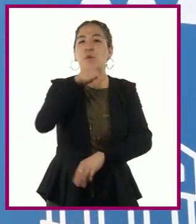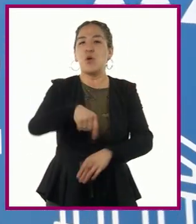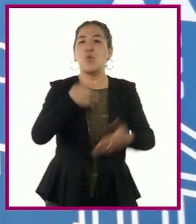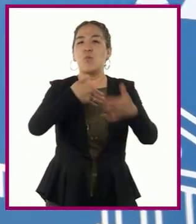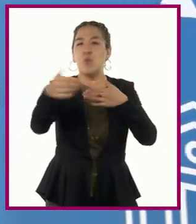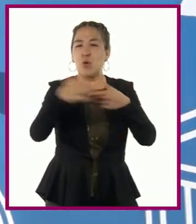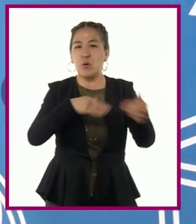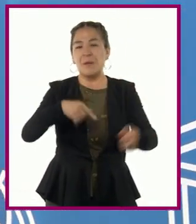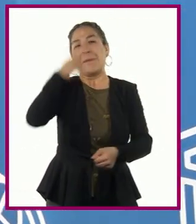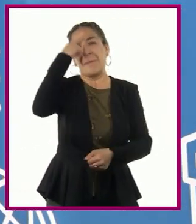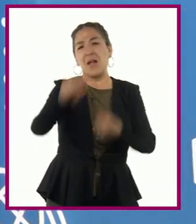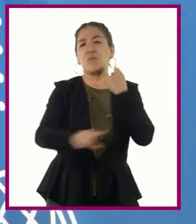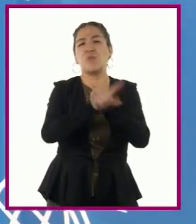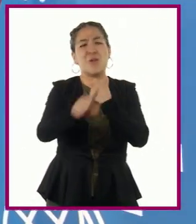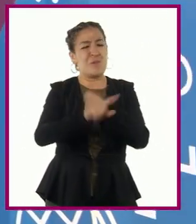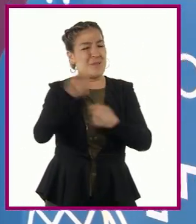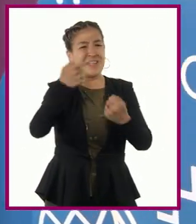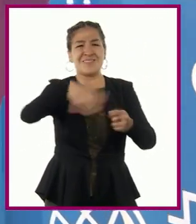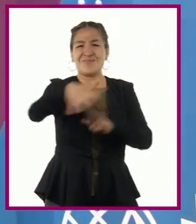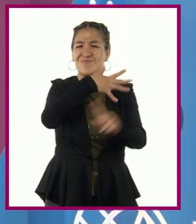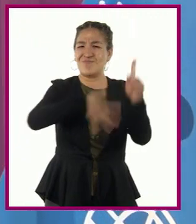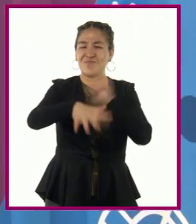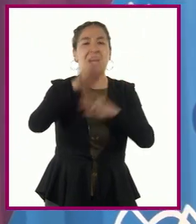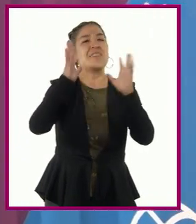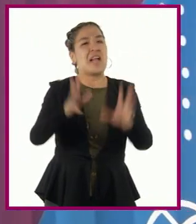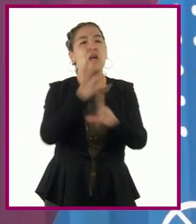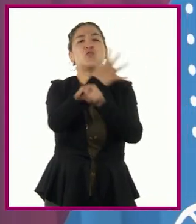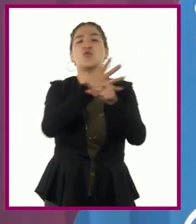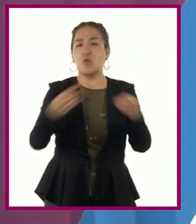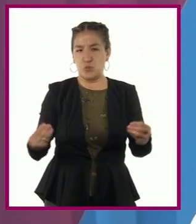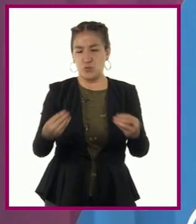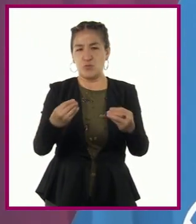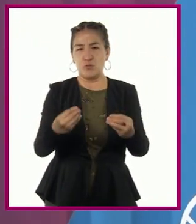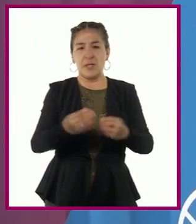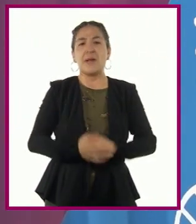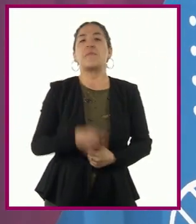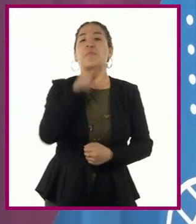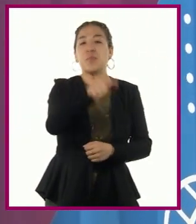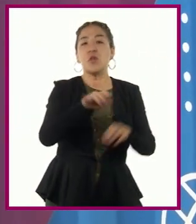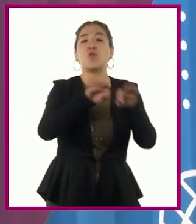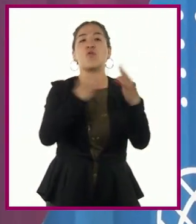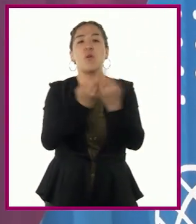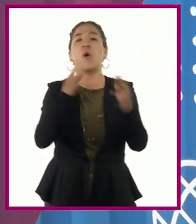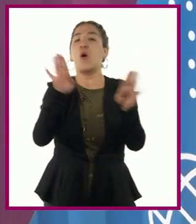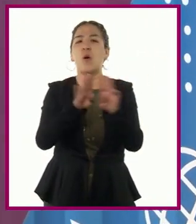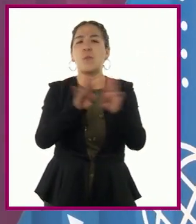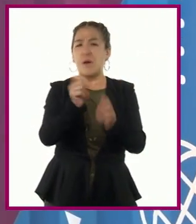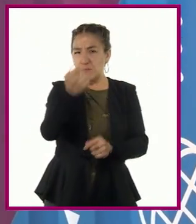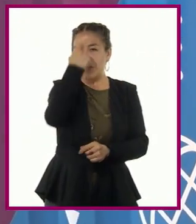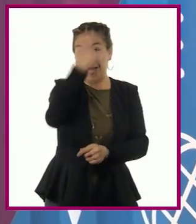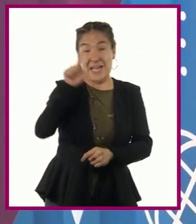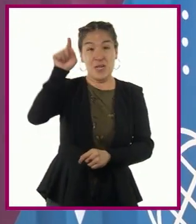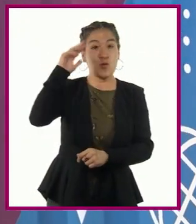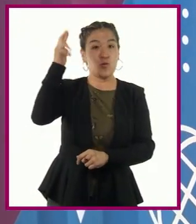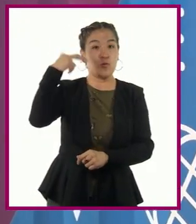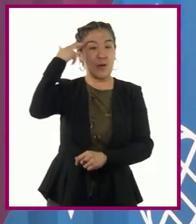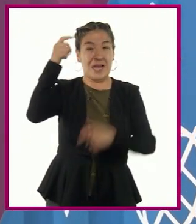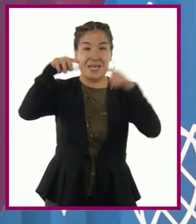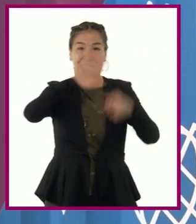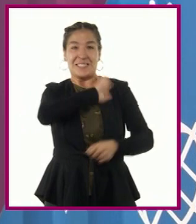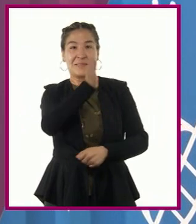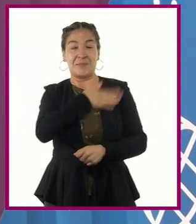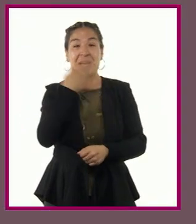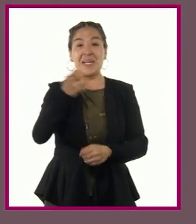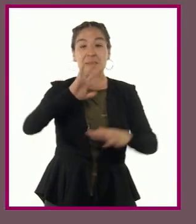solucionar los problemas sociales. Estas reformas fueron emprendidas por la corona española desde mediados del